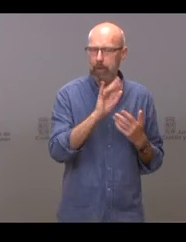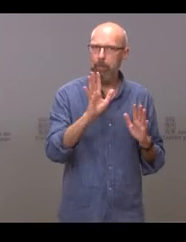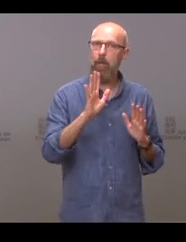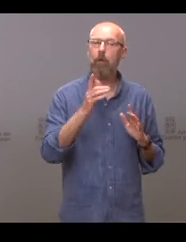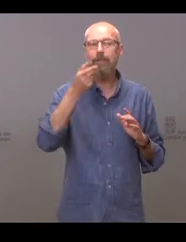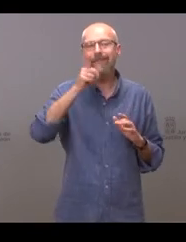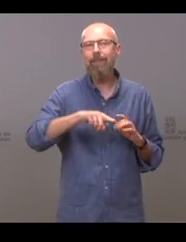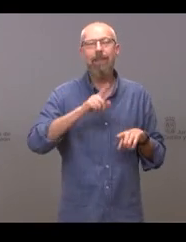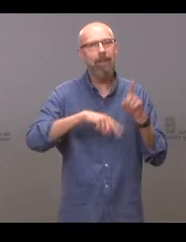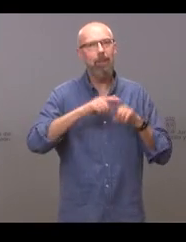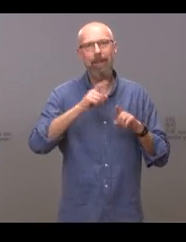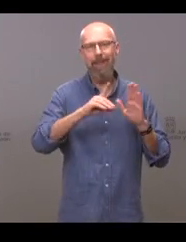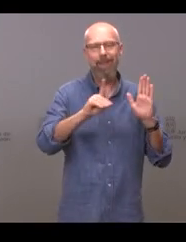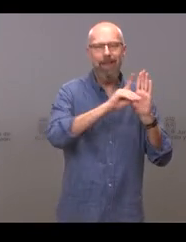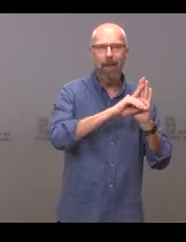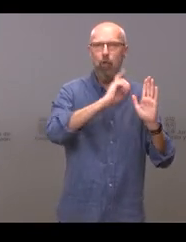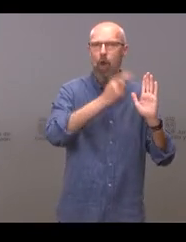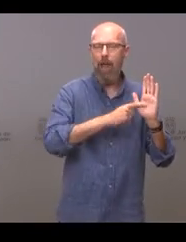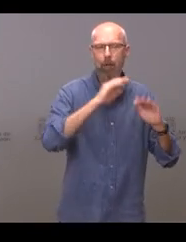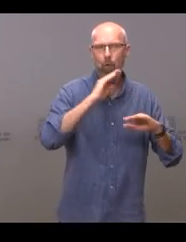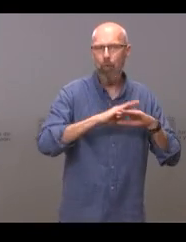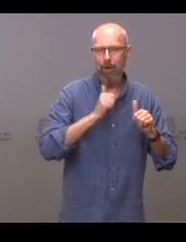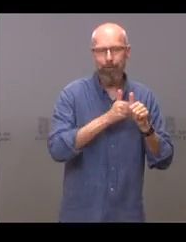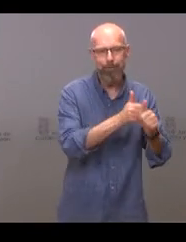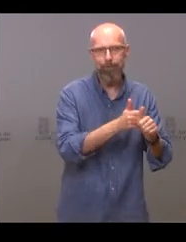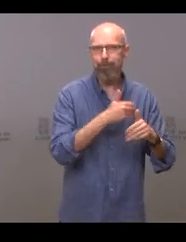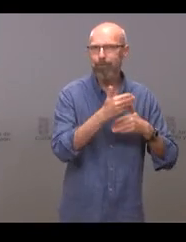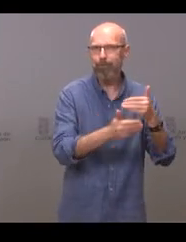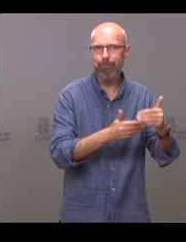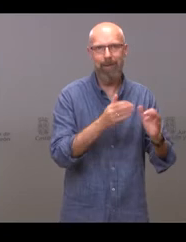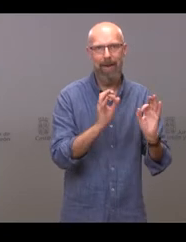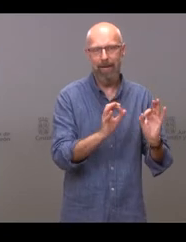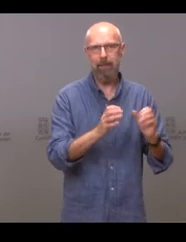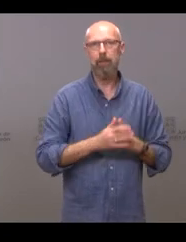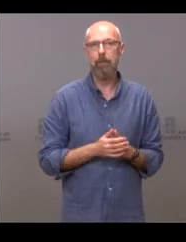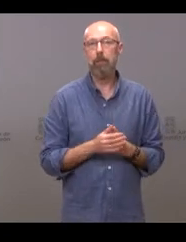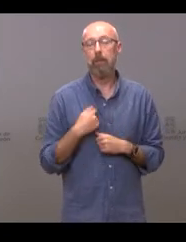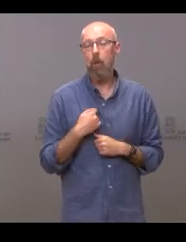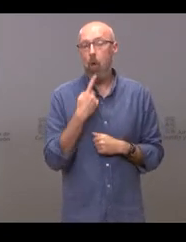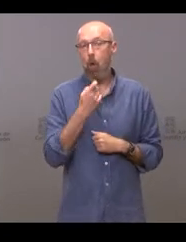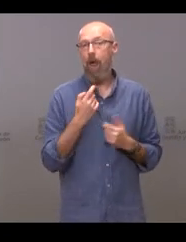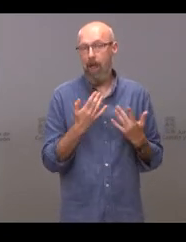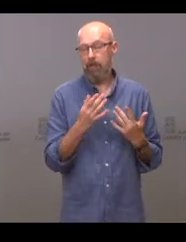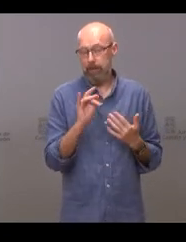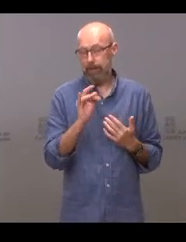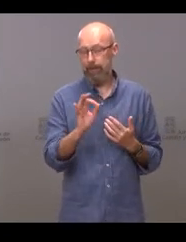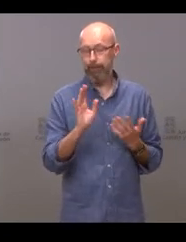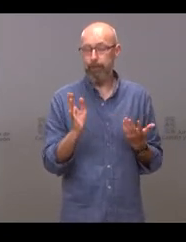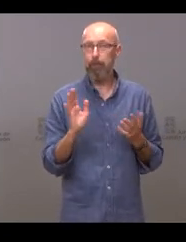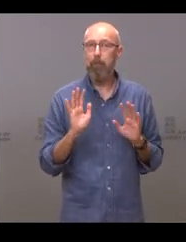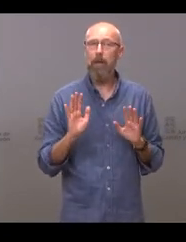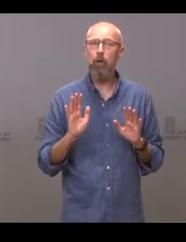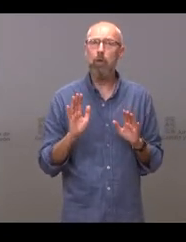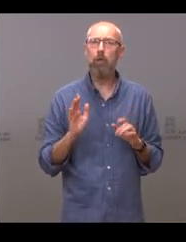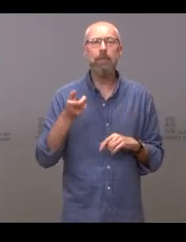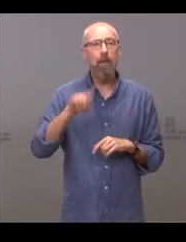decretos y lo que marcan las propias leyes es verdad como digo que nos hubiera gustado antes pero también a la